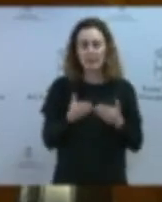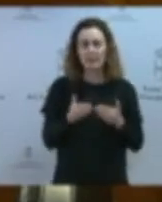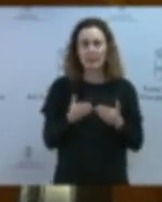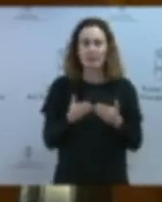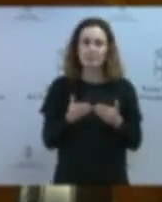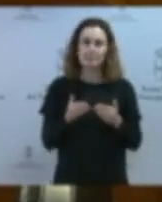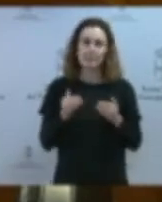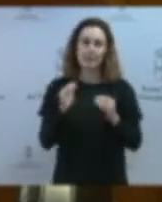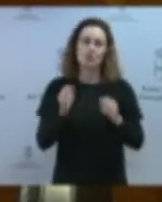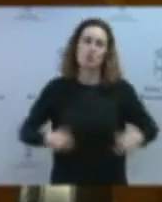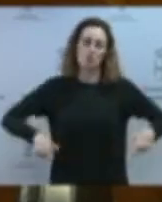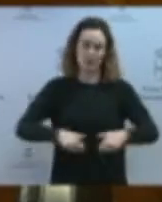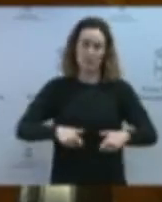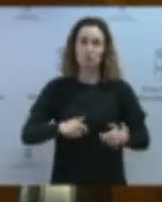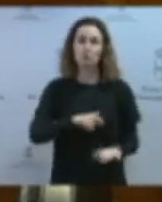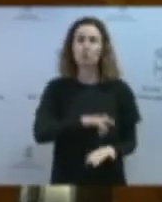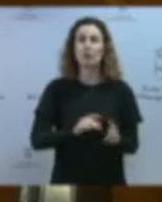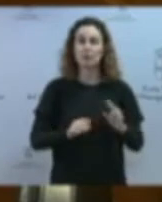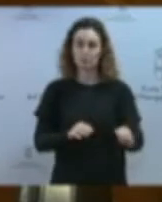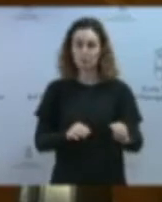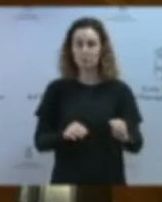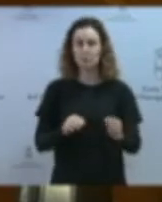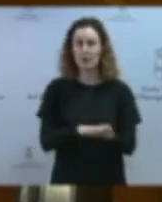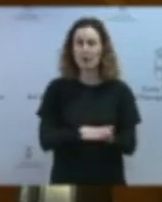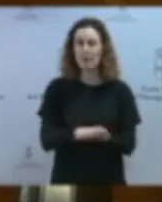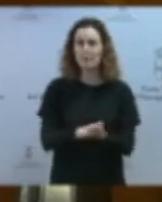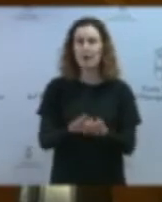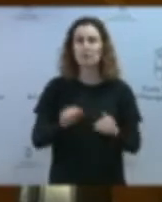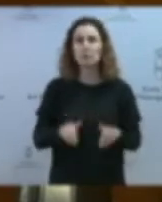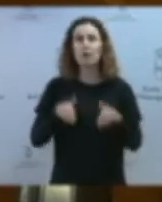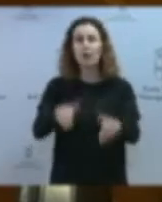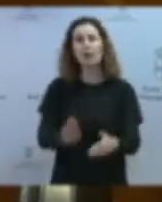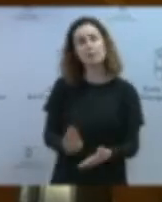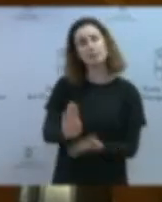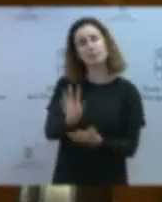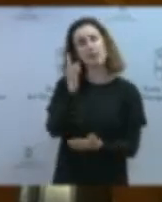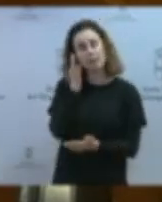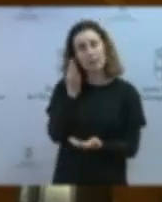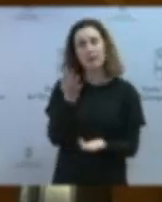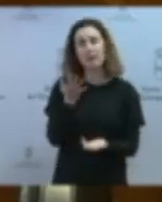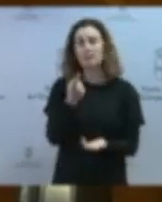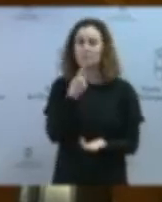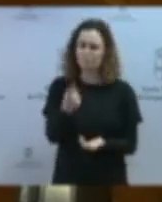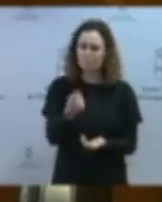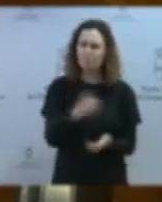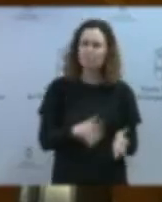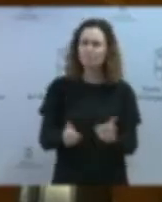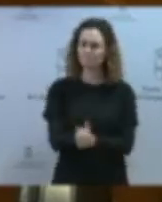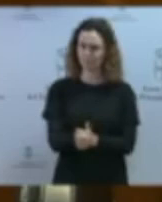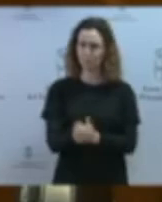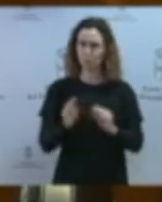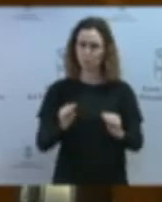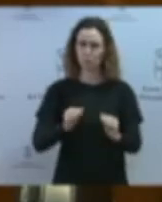tema. Va a venir su candidata, ¿no?, próximamente. Aproveche para decírselo como objetivo prioritario, reforzar la financiación de las comunidades autónomas. Yo estaré